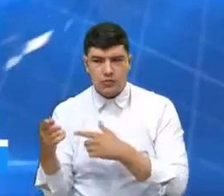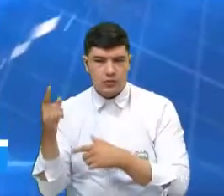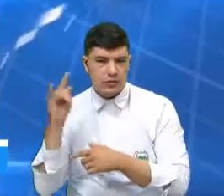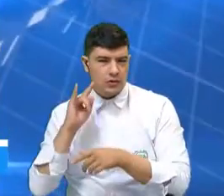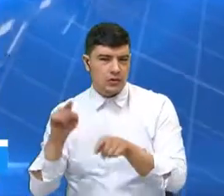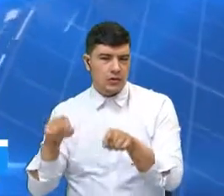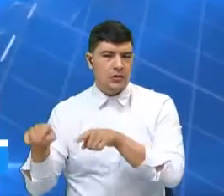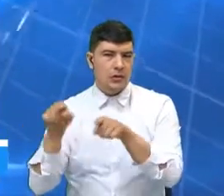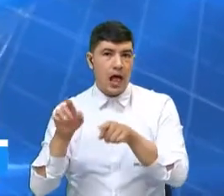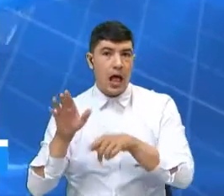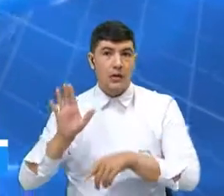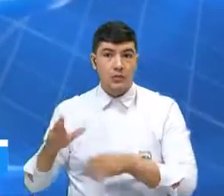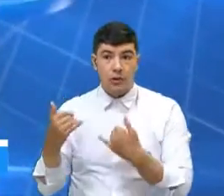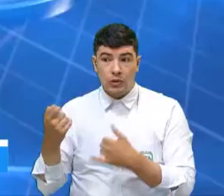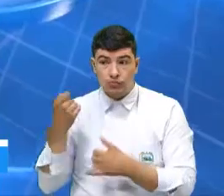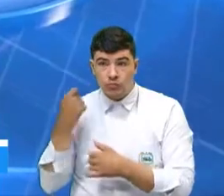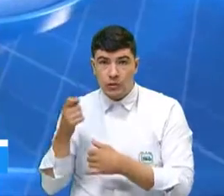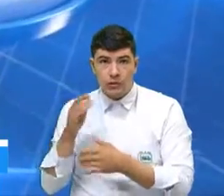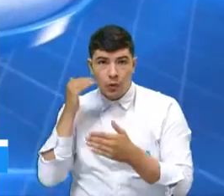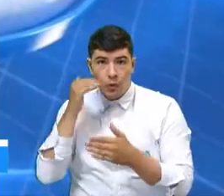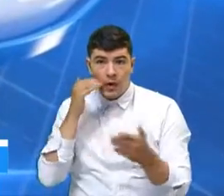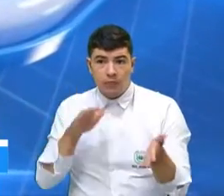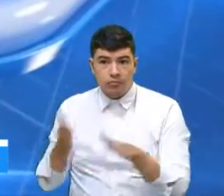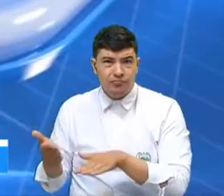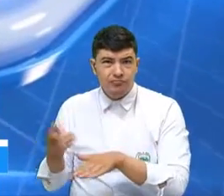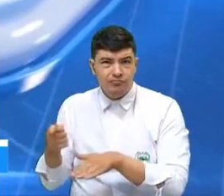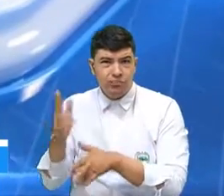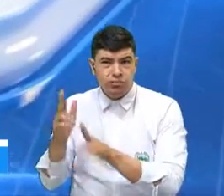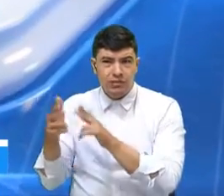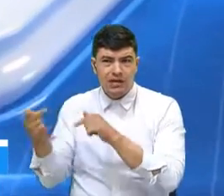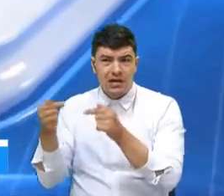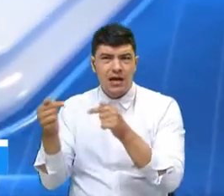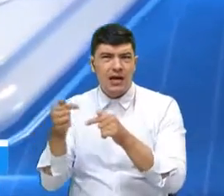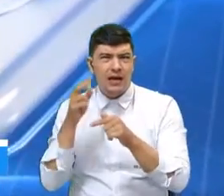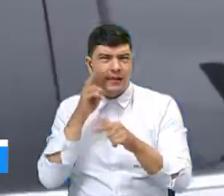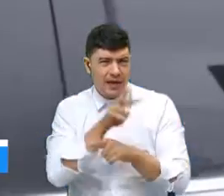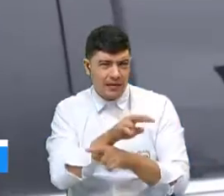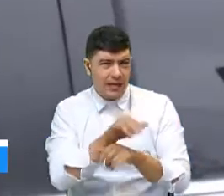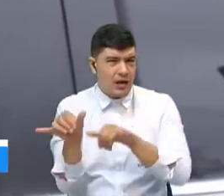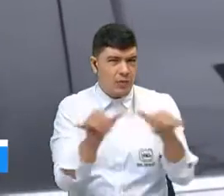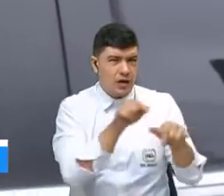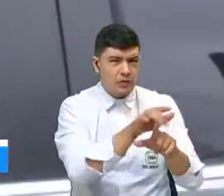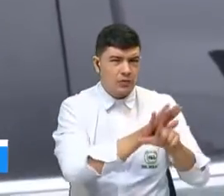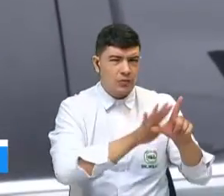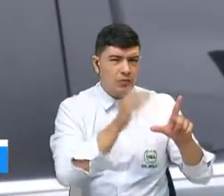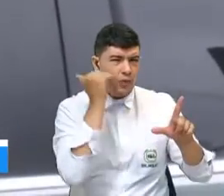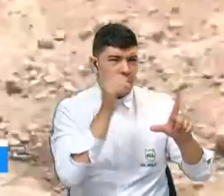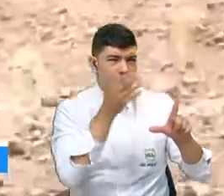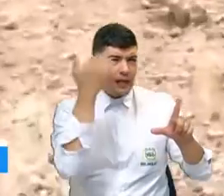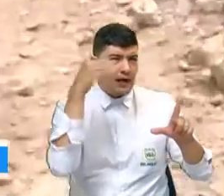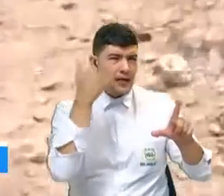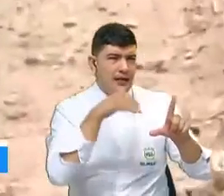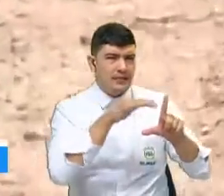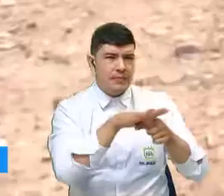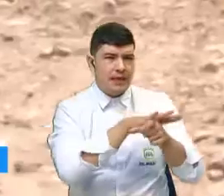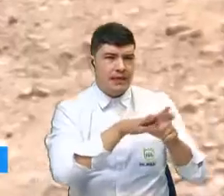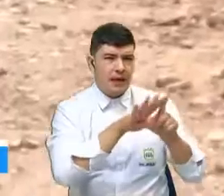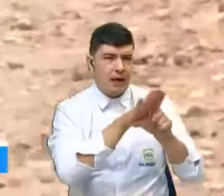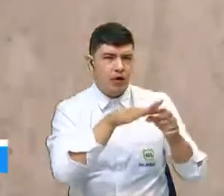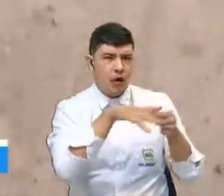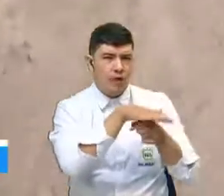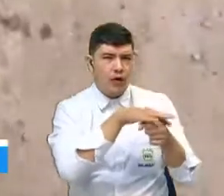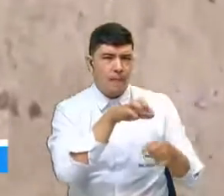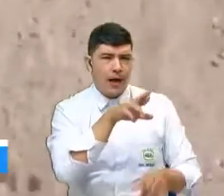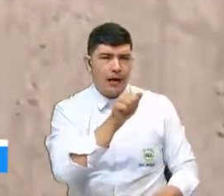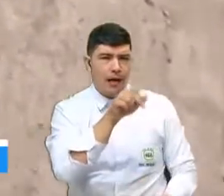mujeres es la que aparece en los vídeos atracando portando con revólver si en el sitio del hecho